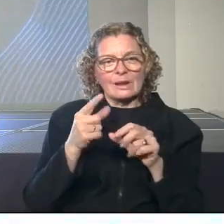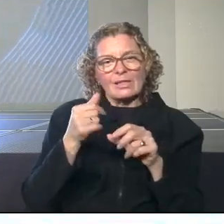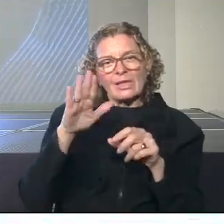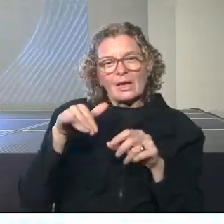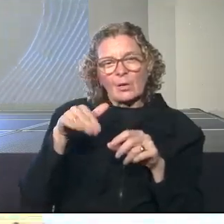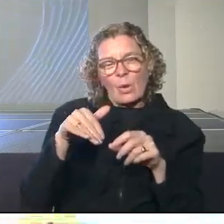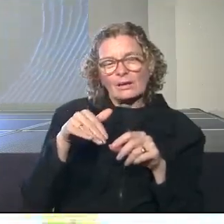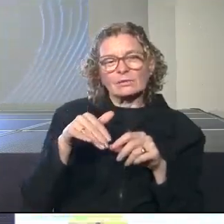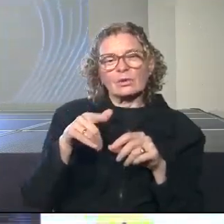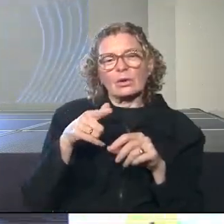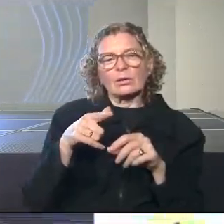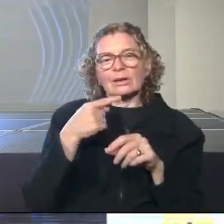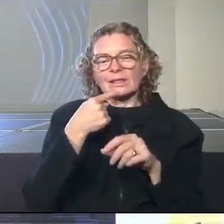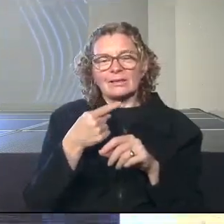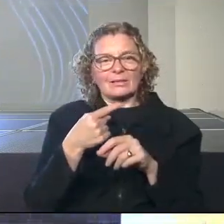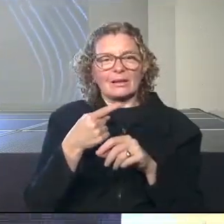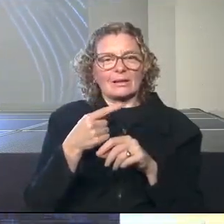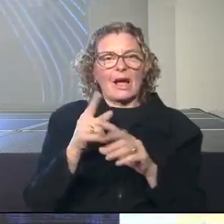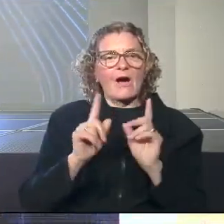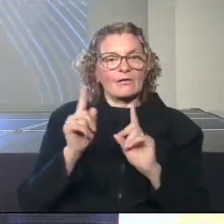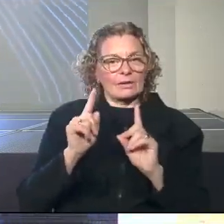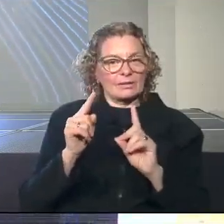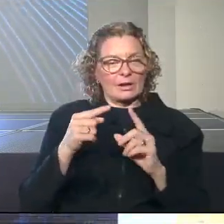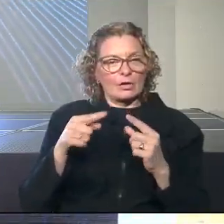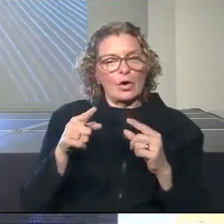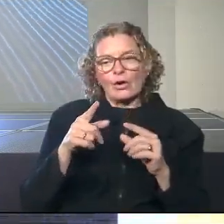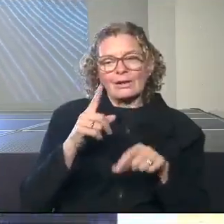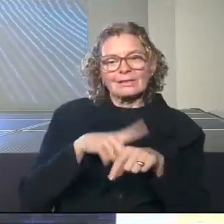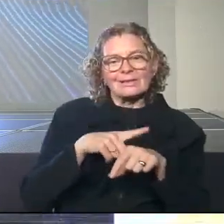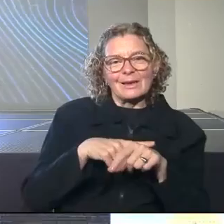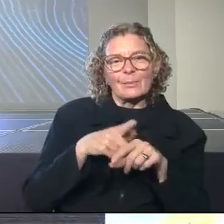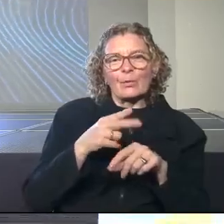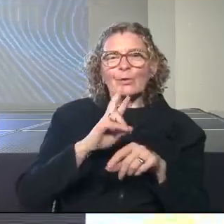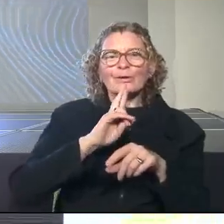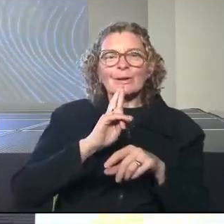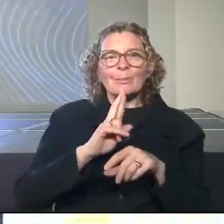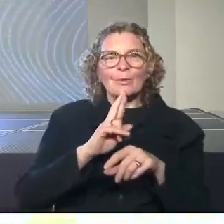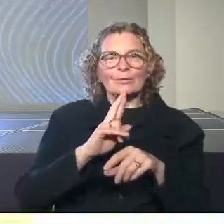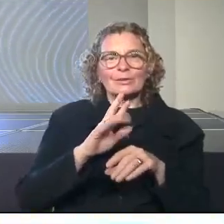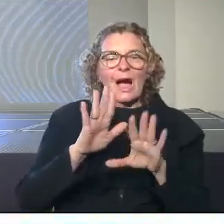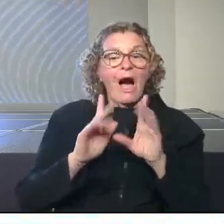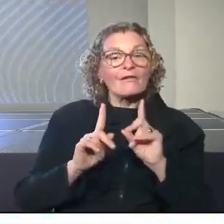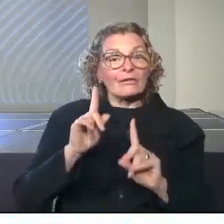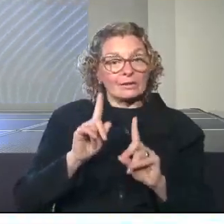y promociones que suelen ser circunstanciales, que no son atemporales, sino que responden a determinados momentos.